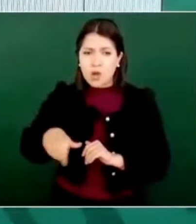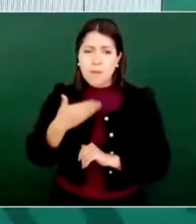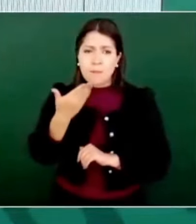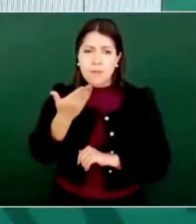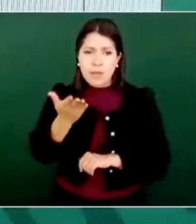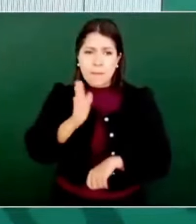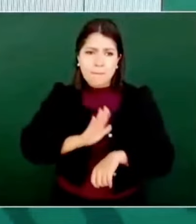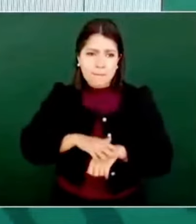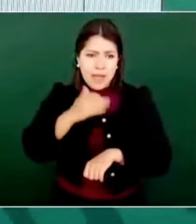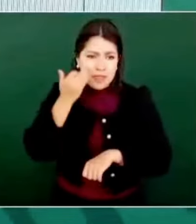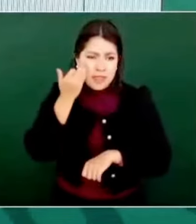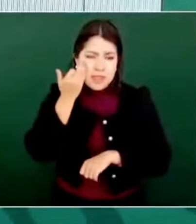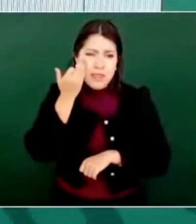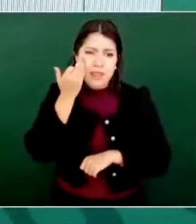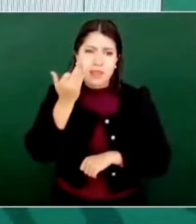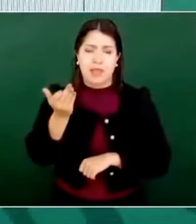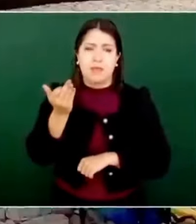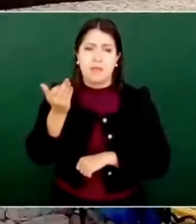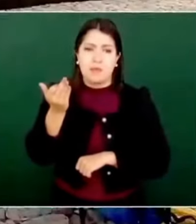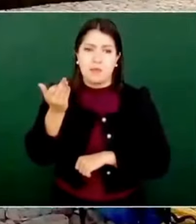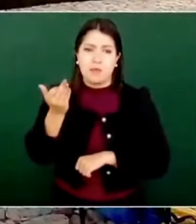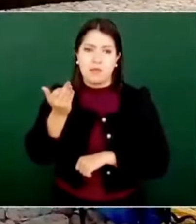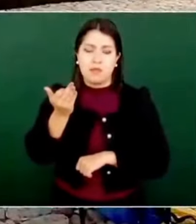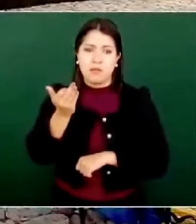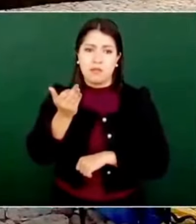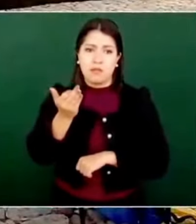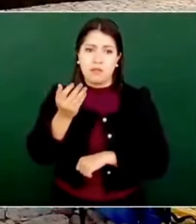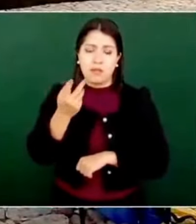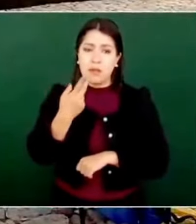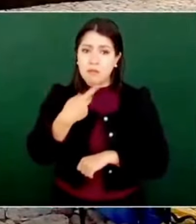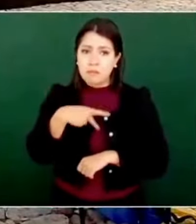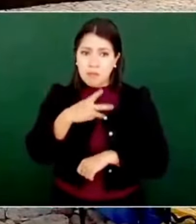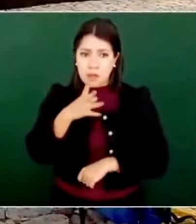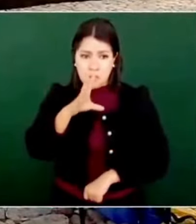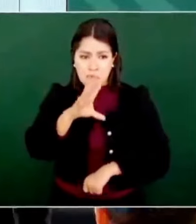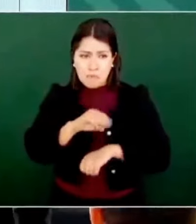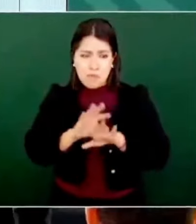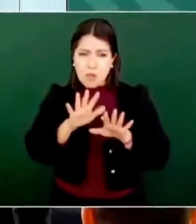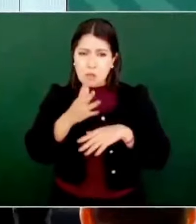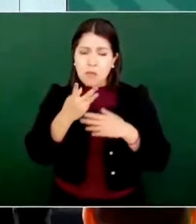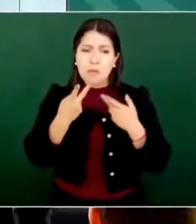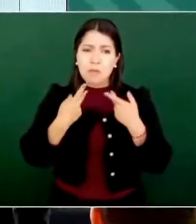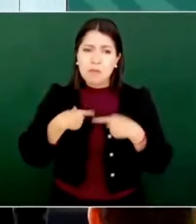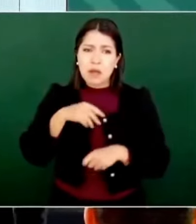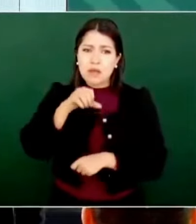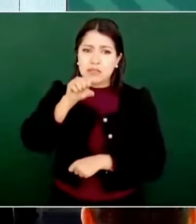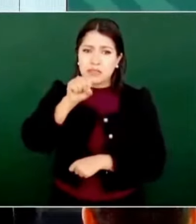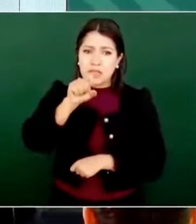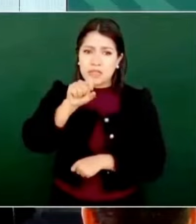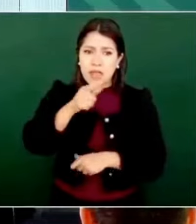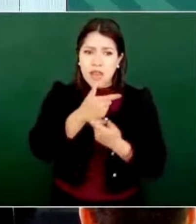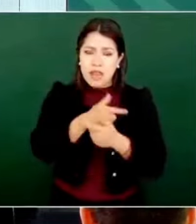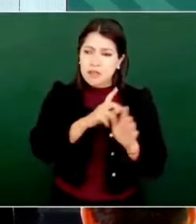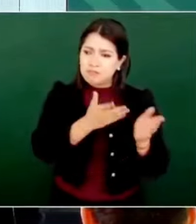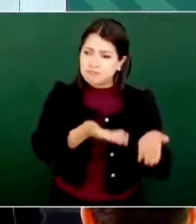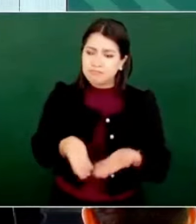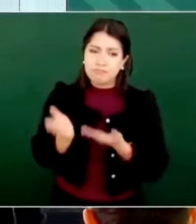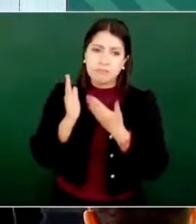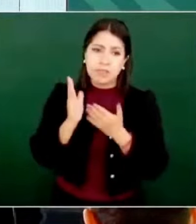no hay y quedan libres 60 poco más